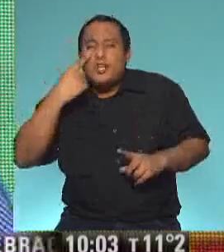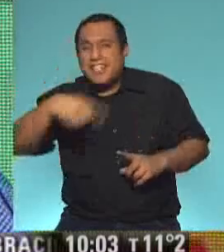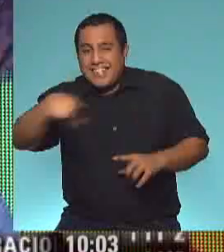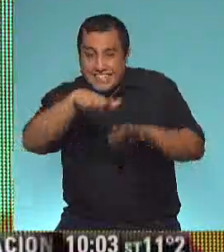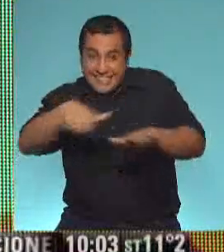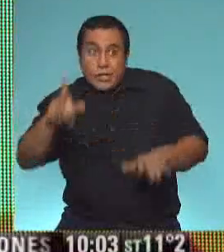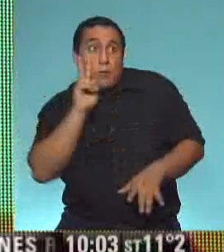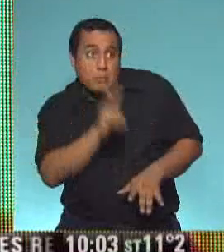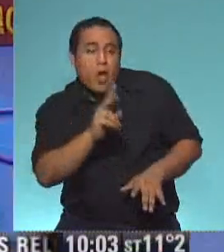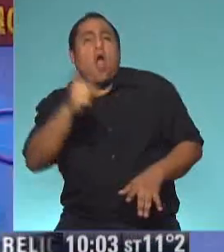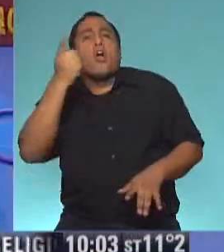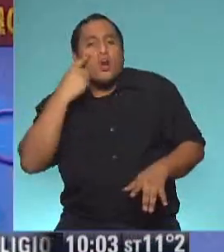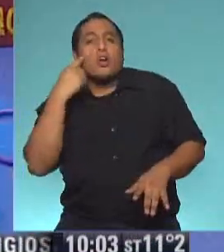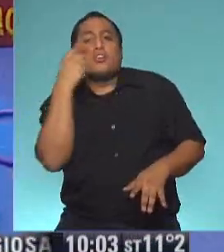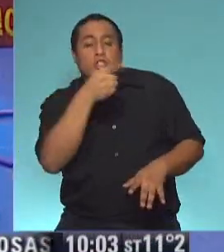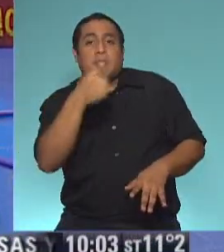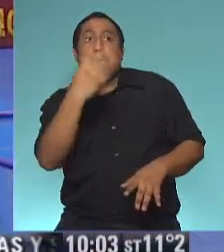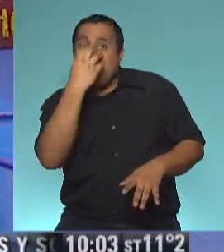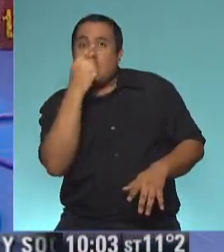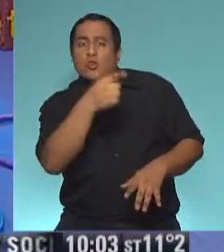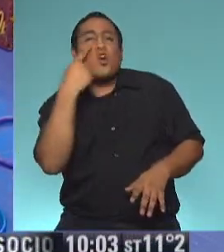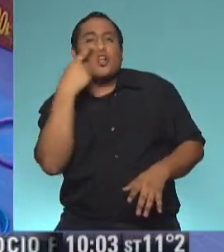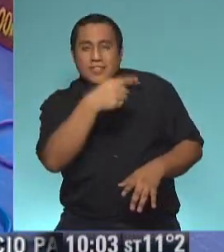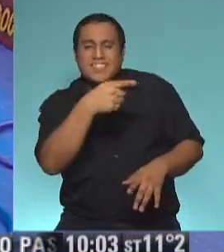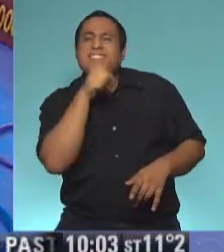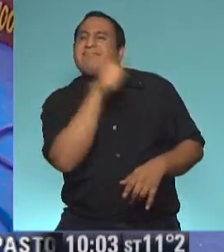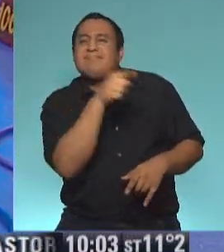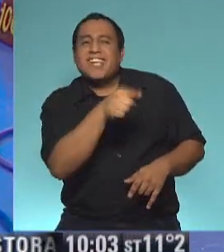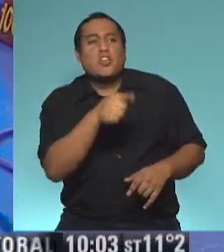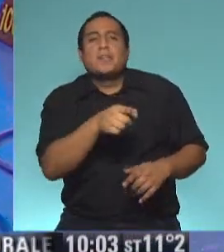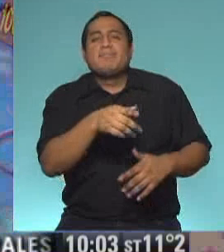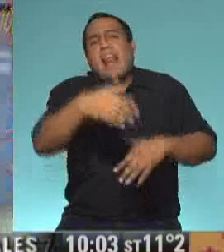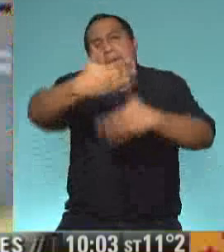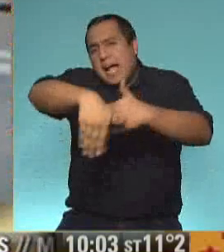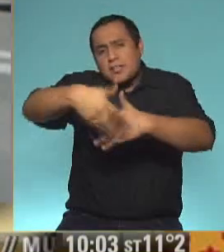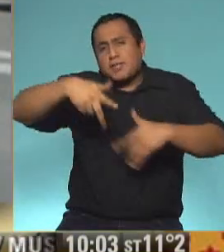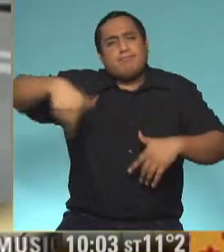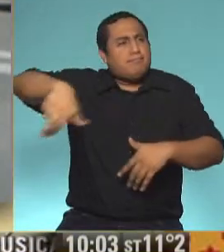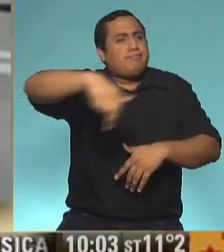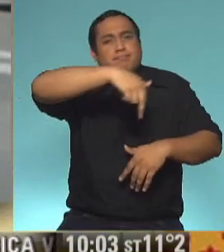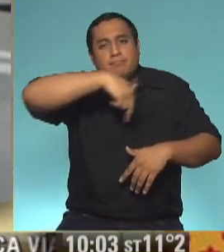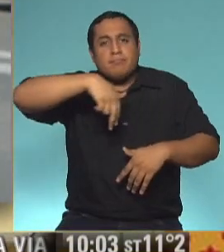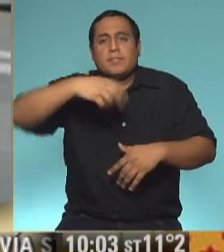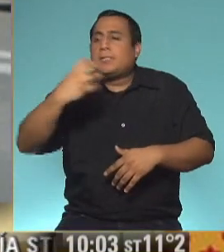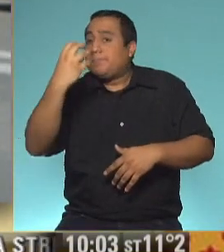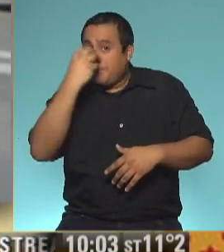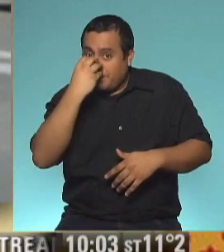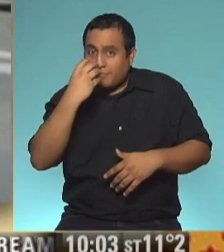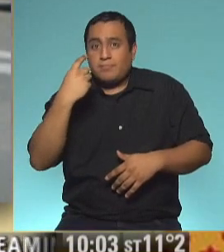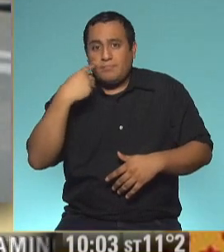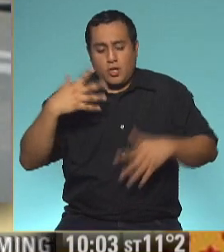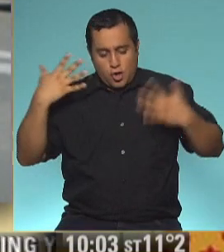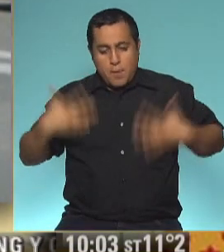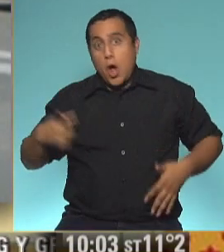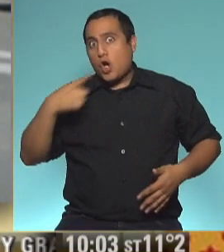de hoy conocen a estos payasos. Estos payasos son los artistas callejeros. Comúnmente también se ponen nariz, mira, tienen un